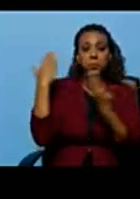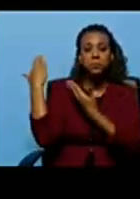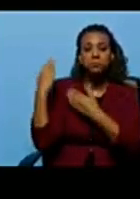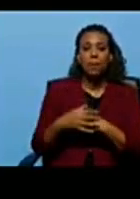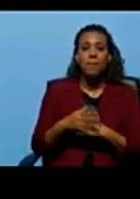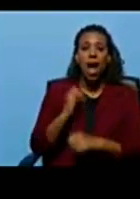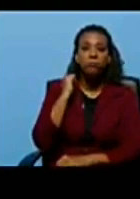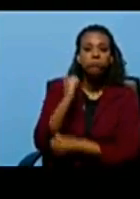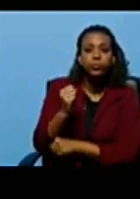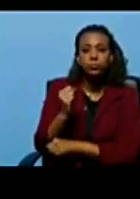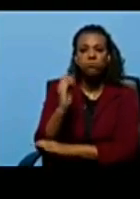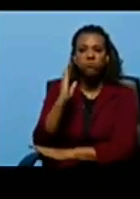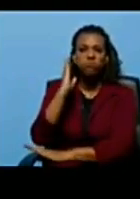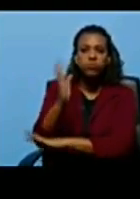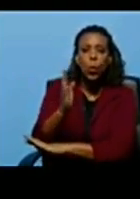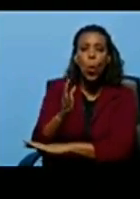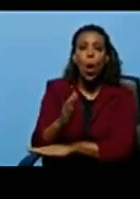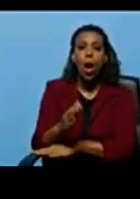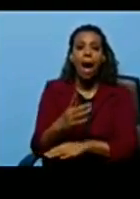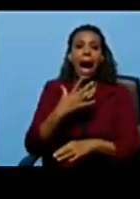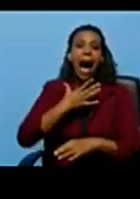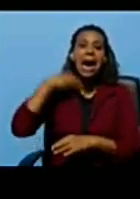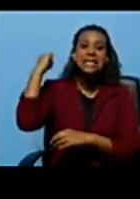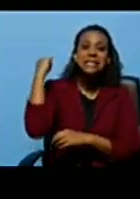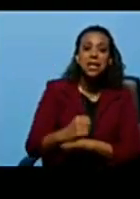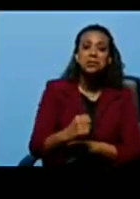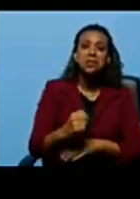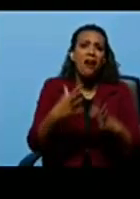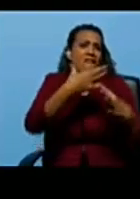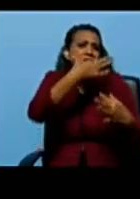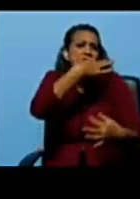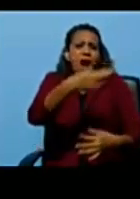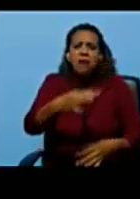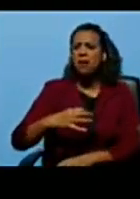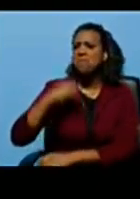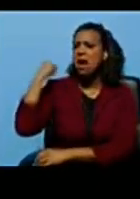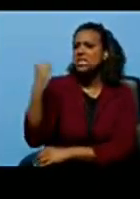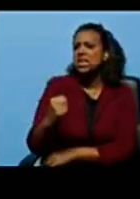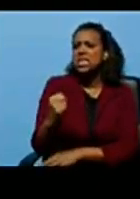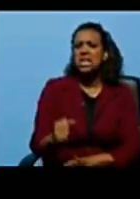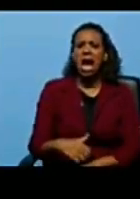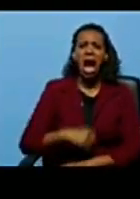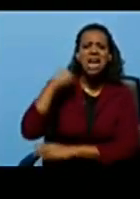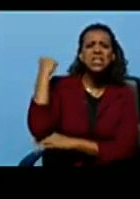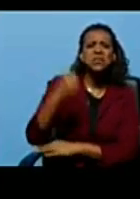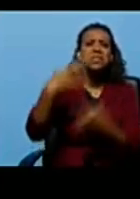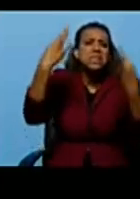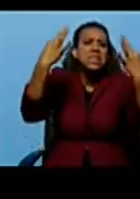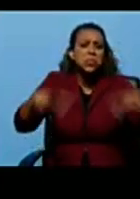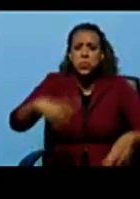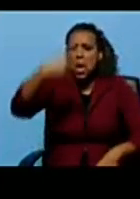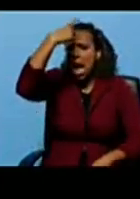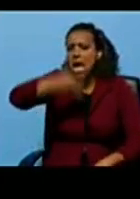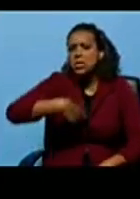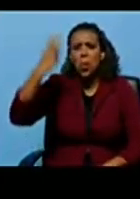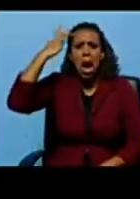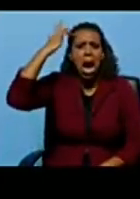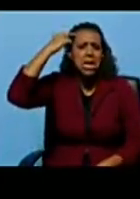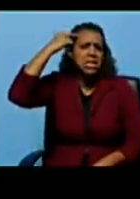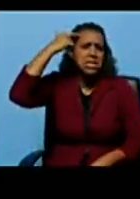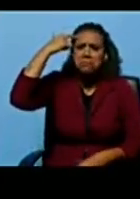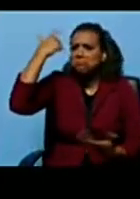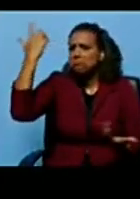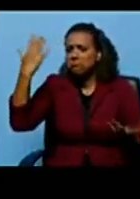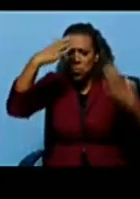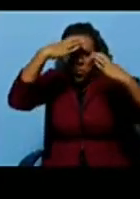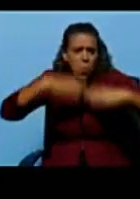Para atacar. Ellos hablan de asesinar como que la cosa fuese, ¿cómo se llama? Algo muy natural. Sí, probablemente en